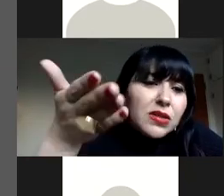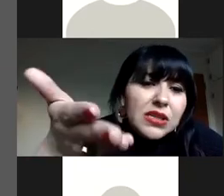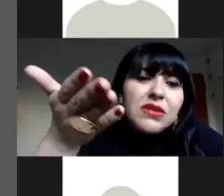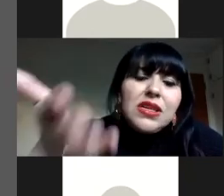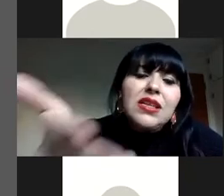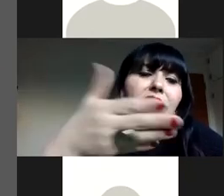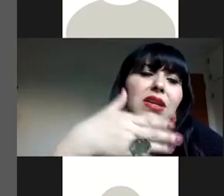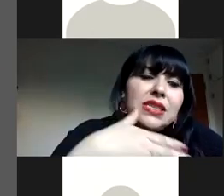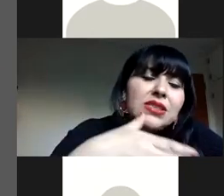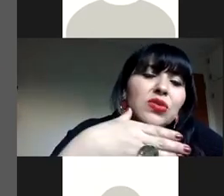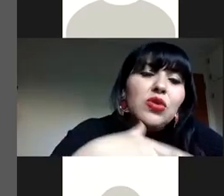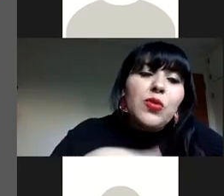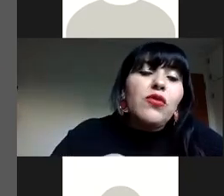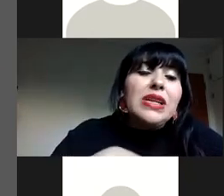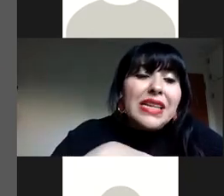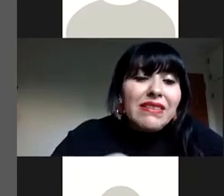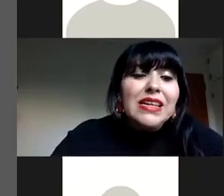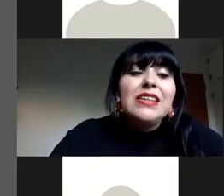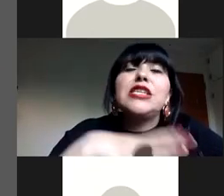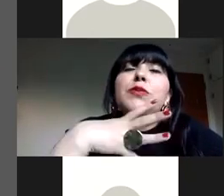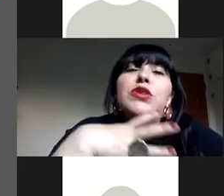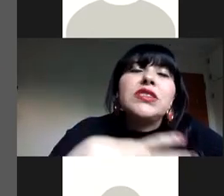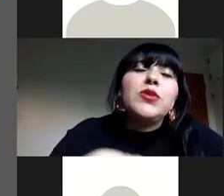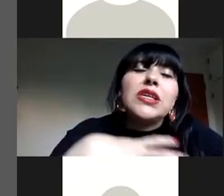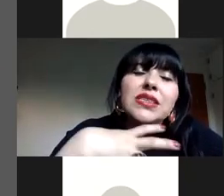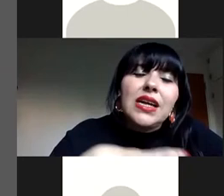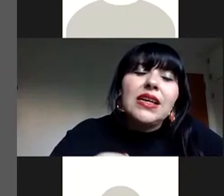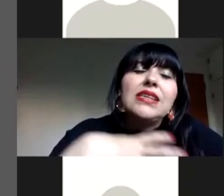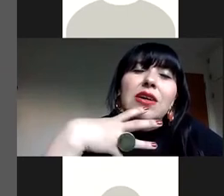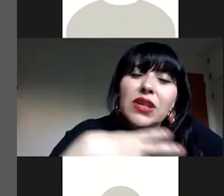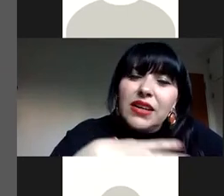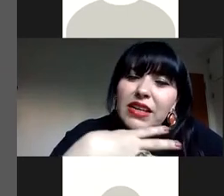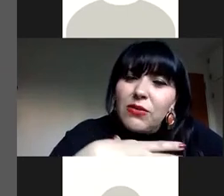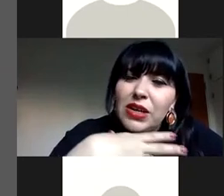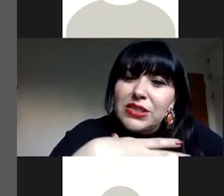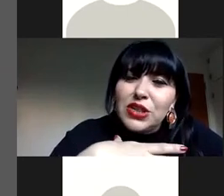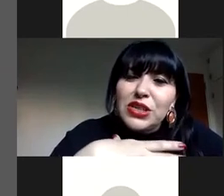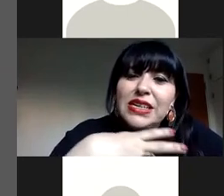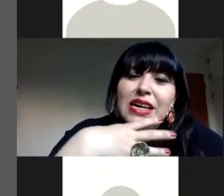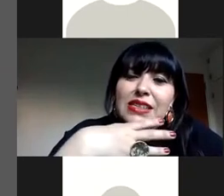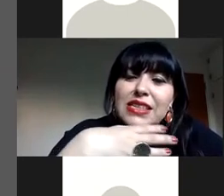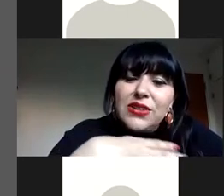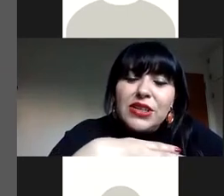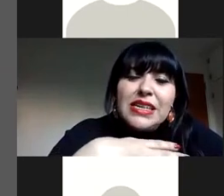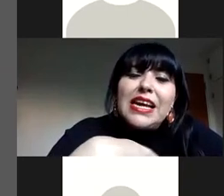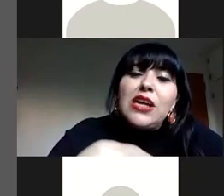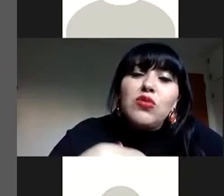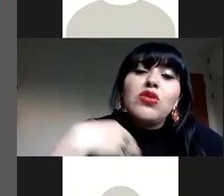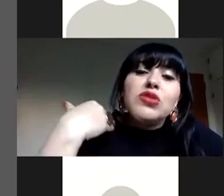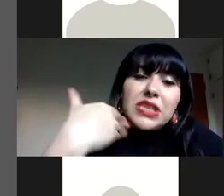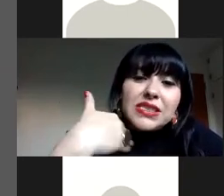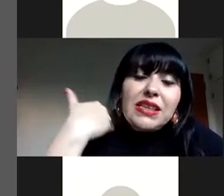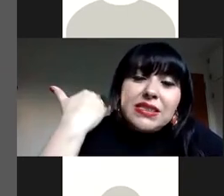Los niños y niñas y adolescentes son un grupo vulnerable de por sí, porque están, ¿se acuerda que veíamos en la sesión anterior?, en